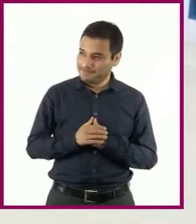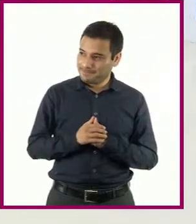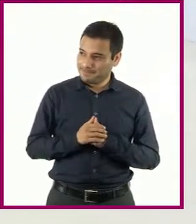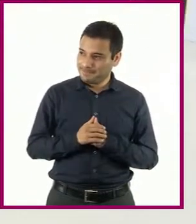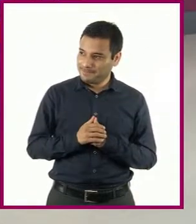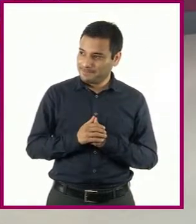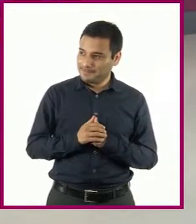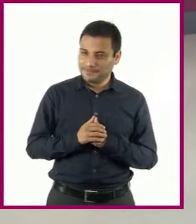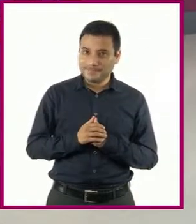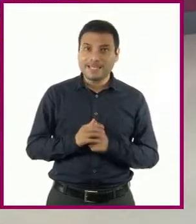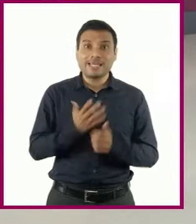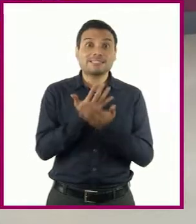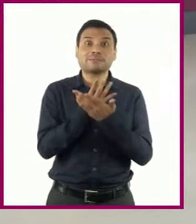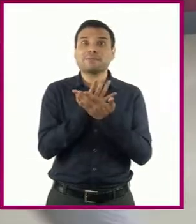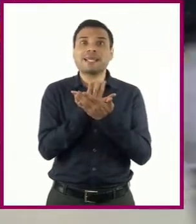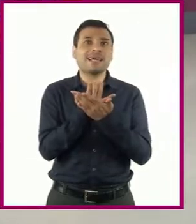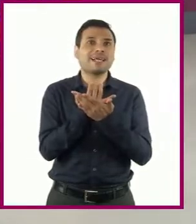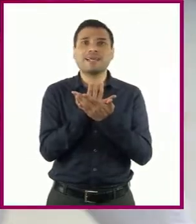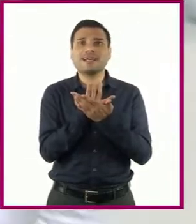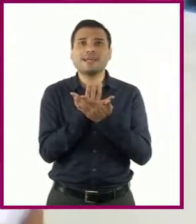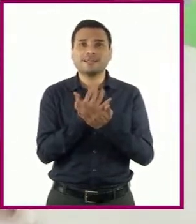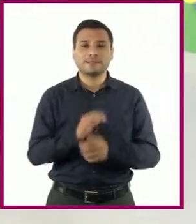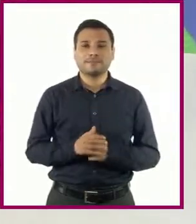Salazar García. ¡Espere, maestra!